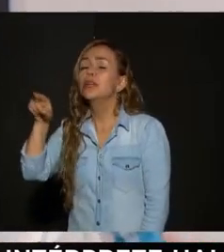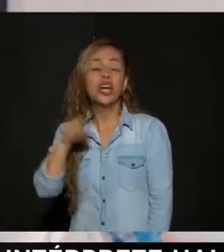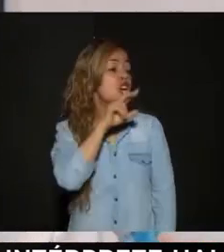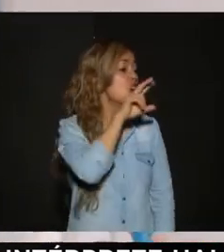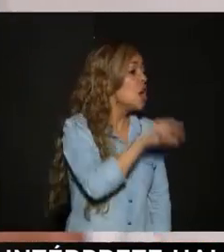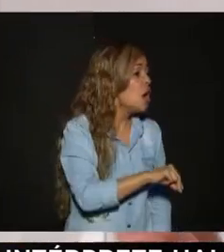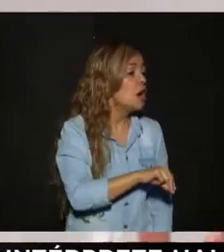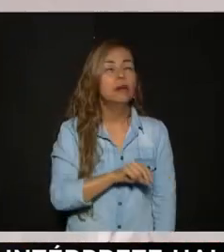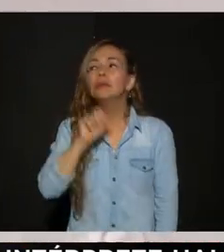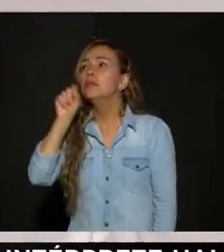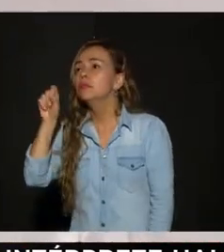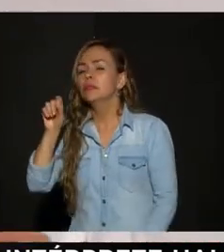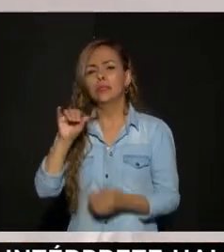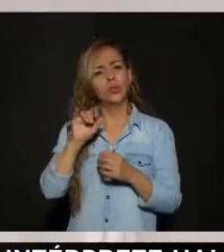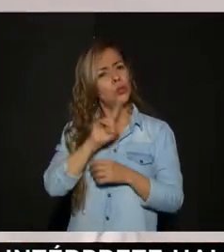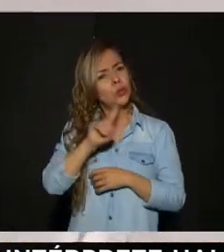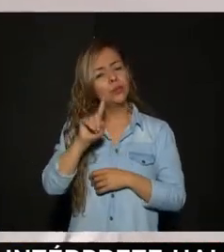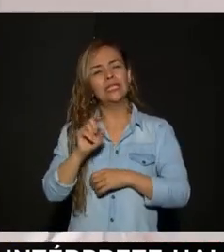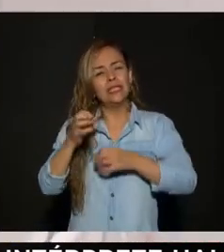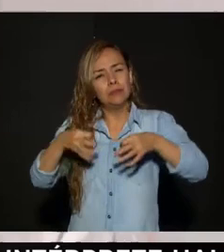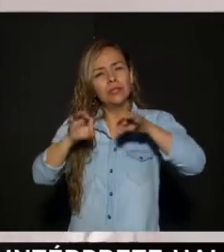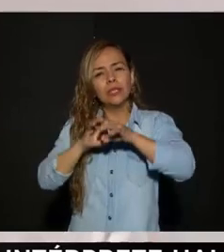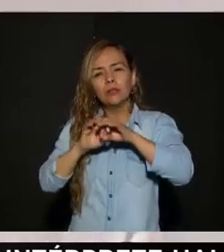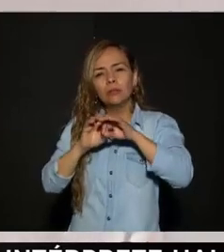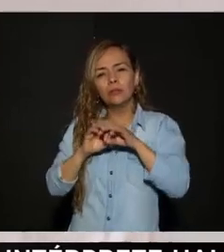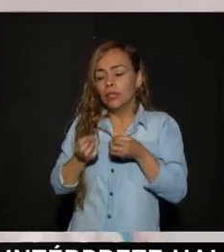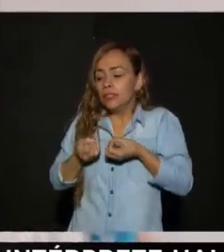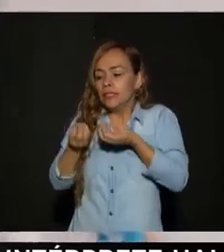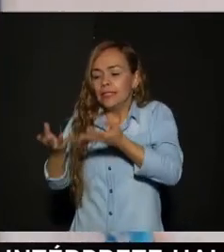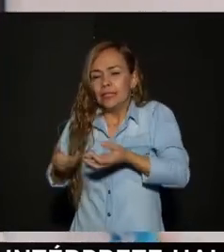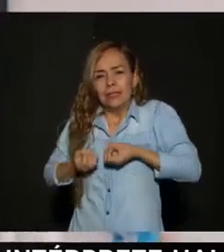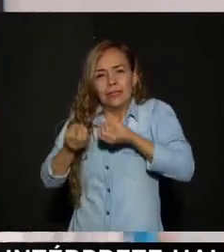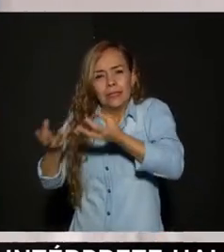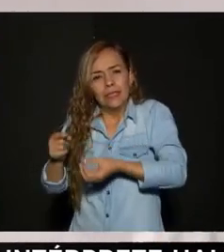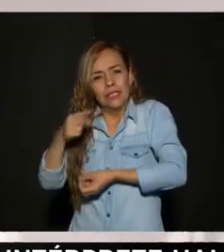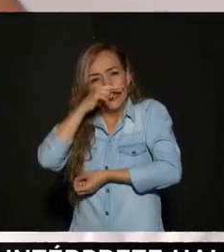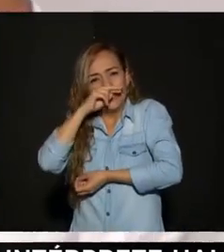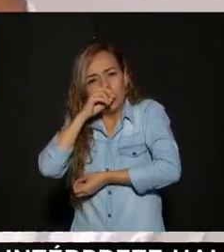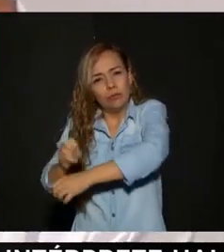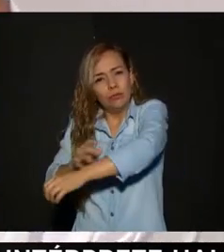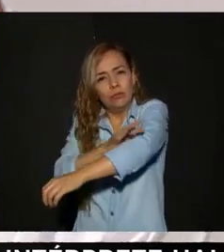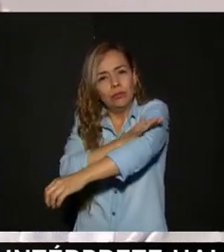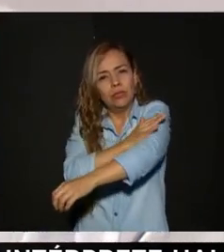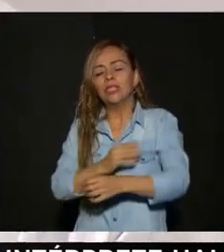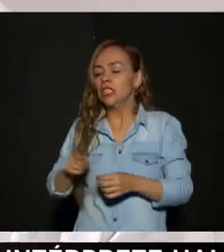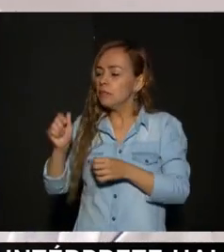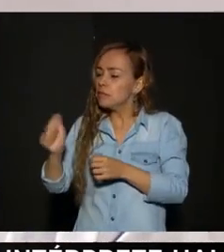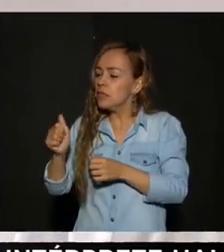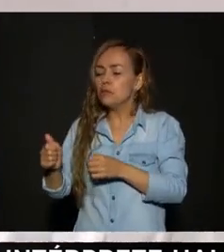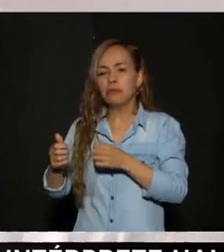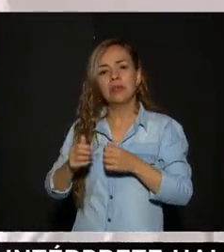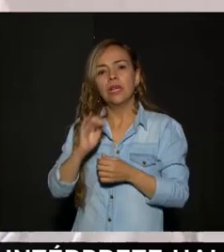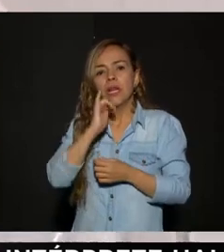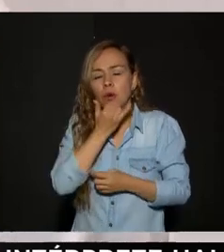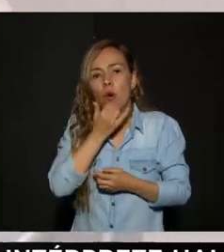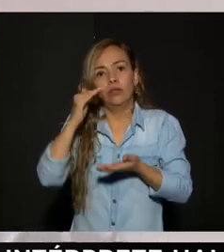que ellos tienen, ayudarles a buscar esos interrogantes que ellos tienen, a permitirles el fallo-error, ¿cierto? Que se